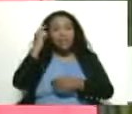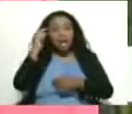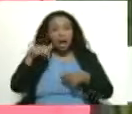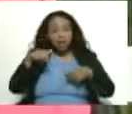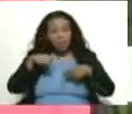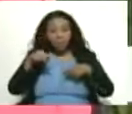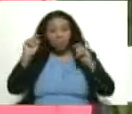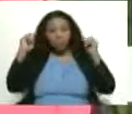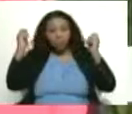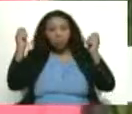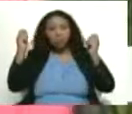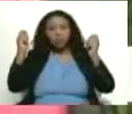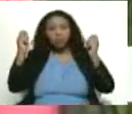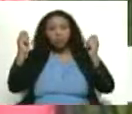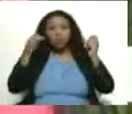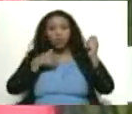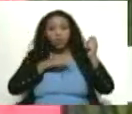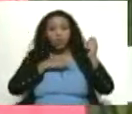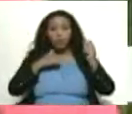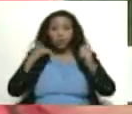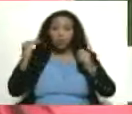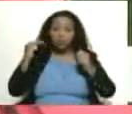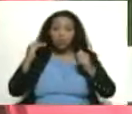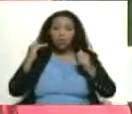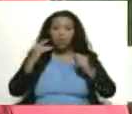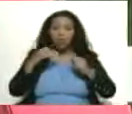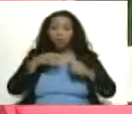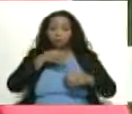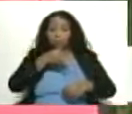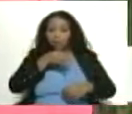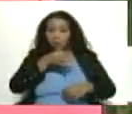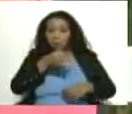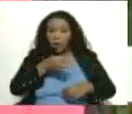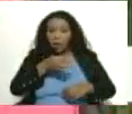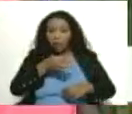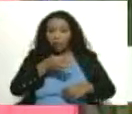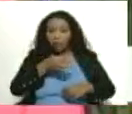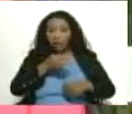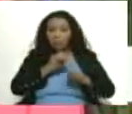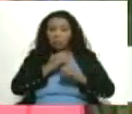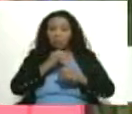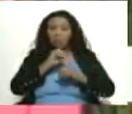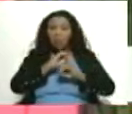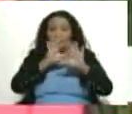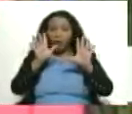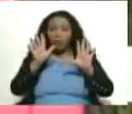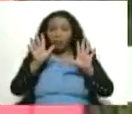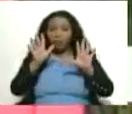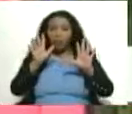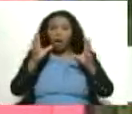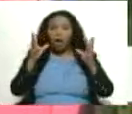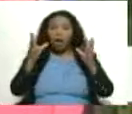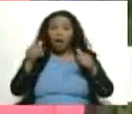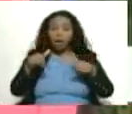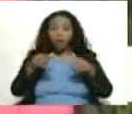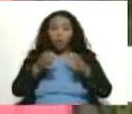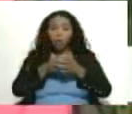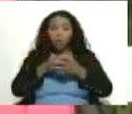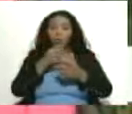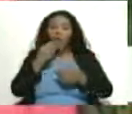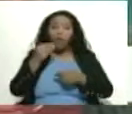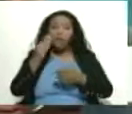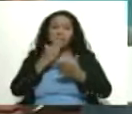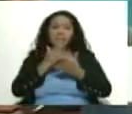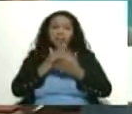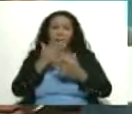campaña. Una de las cosas que hemos venido mencionando es que esta generación, al igual que muchas generaciones de venezolanos y venezolanas, siempre